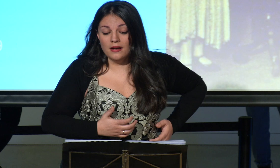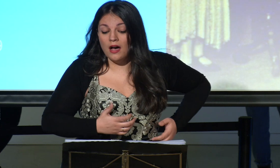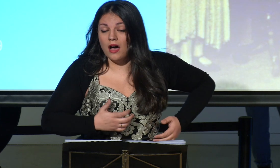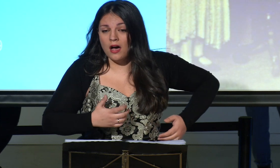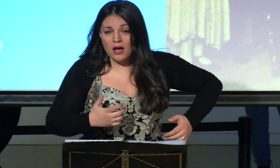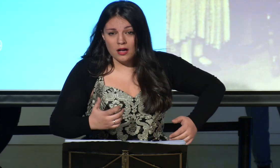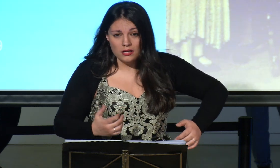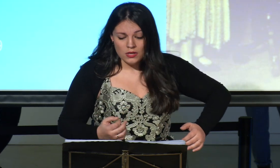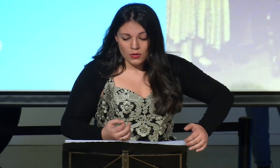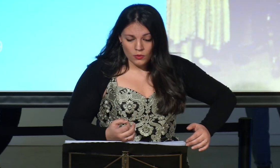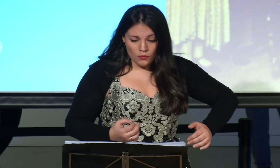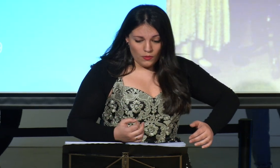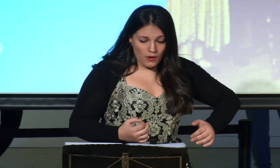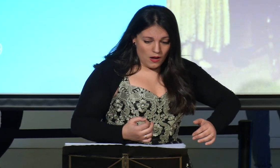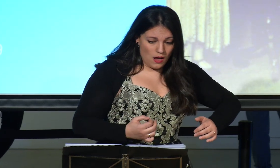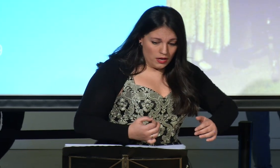pero no